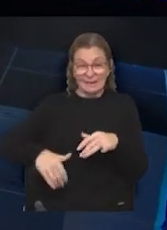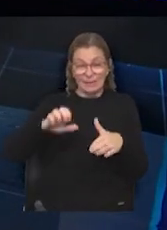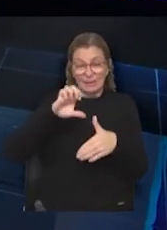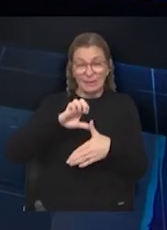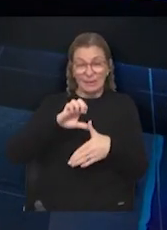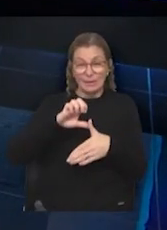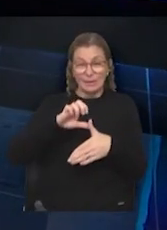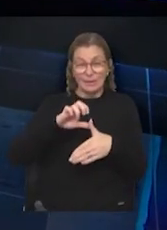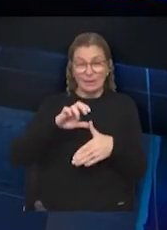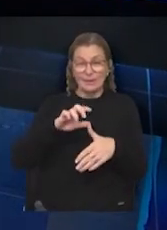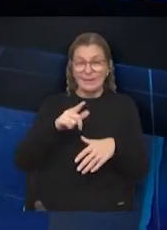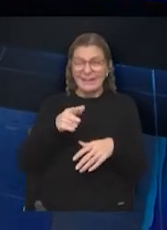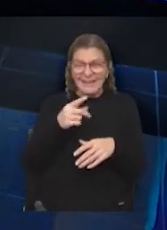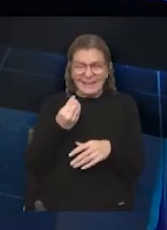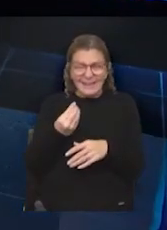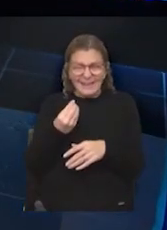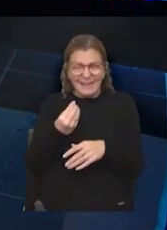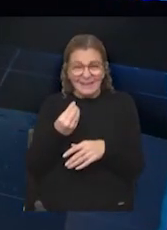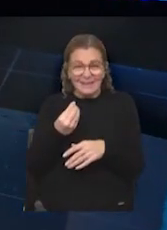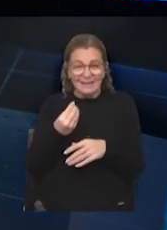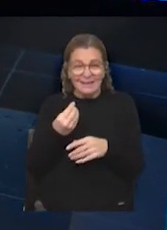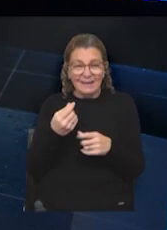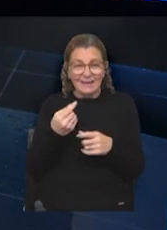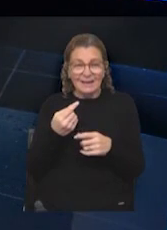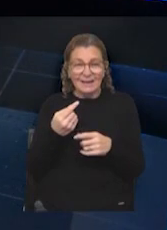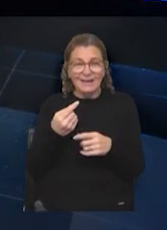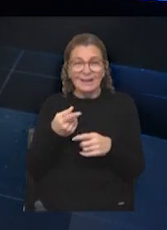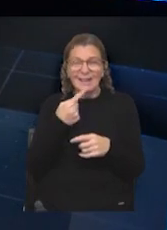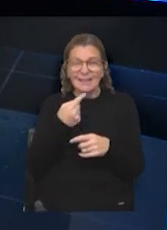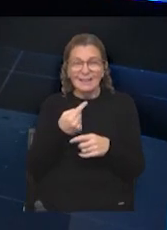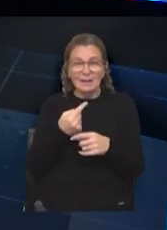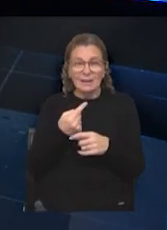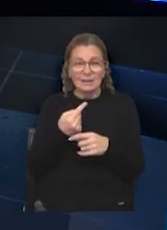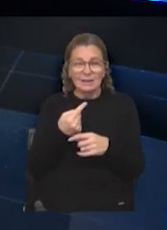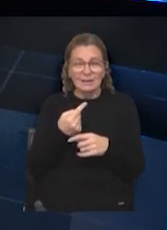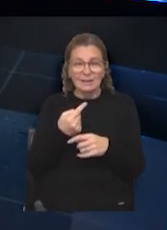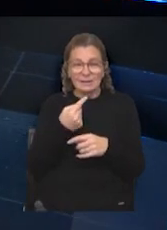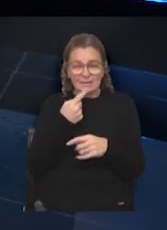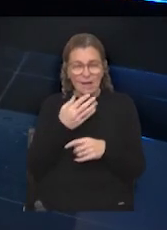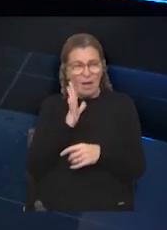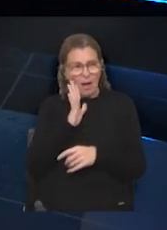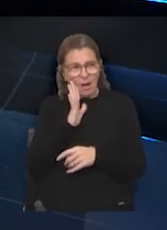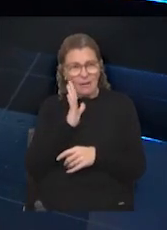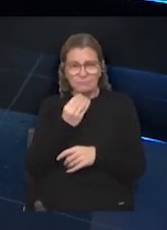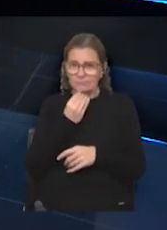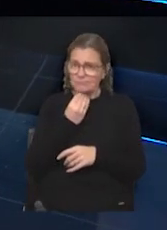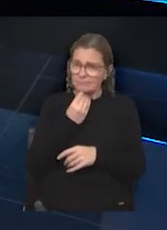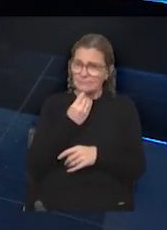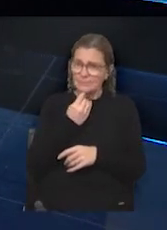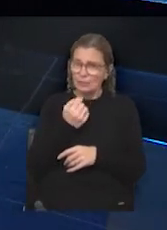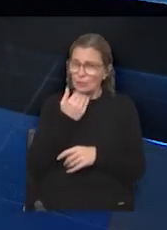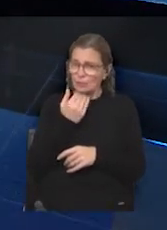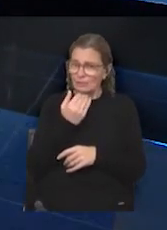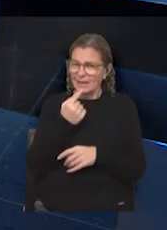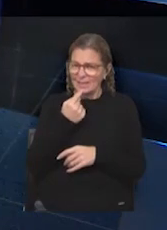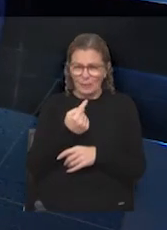de la ware la qué ware World association of research in el campaign Ah sí la ware no sabías